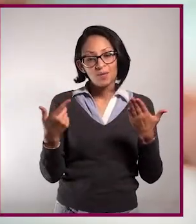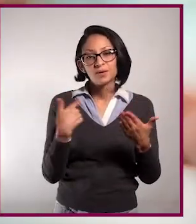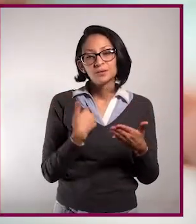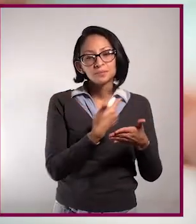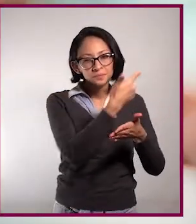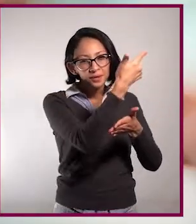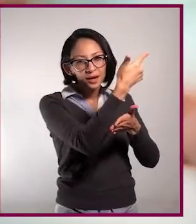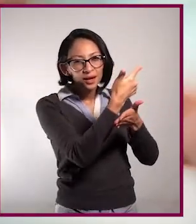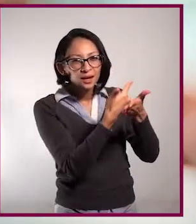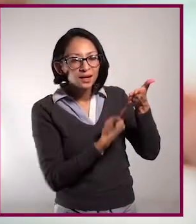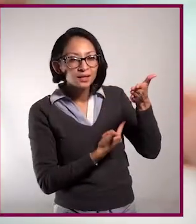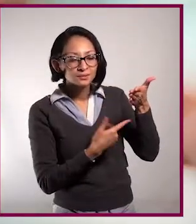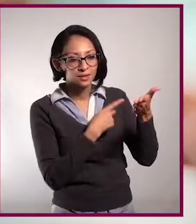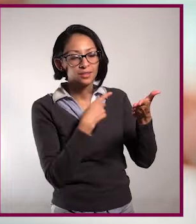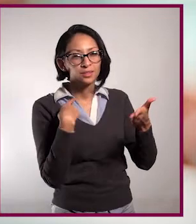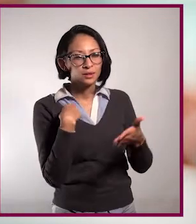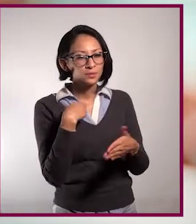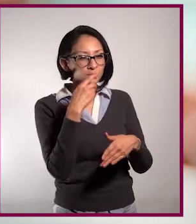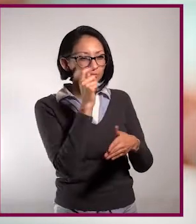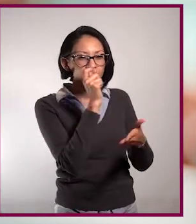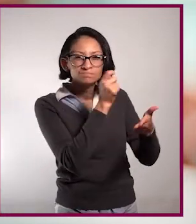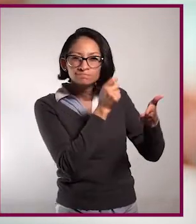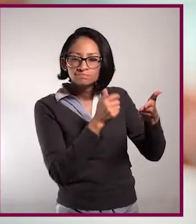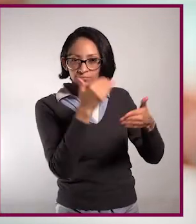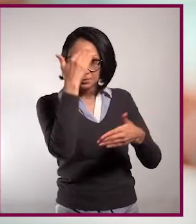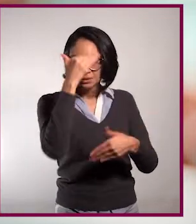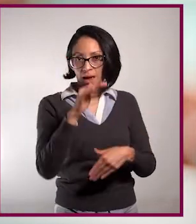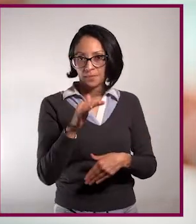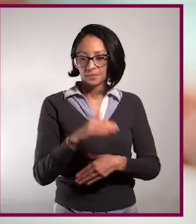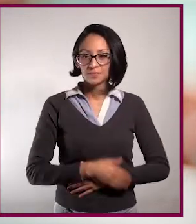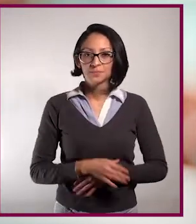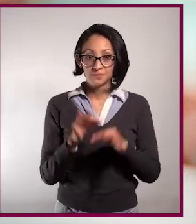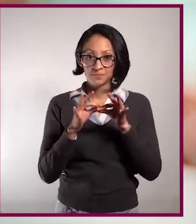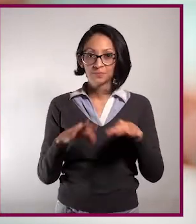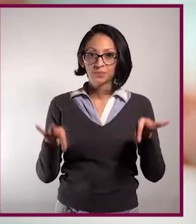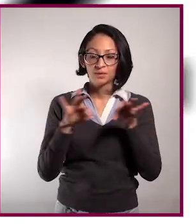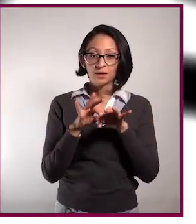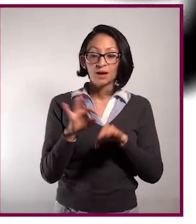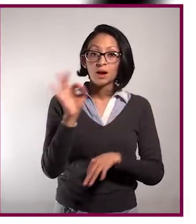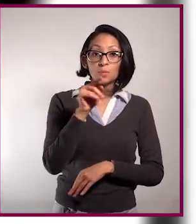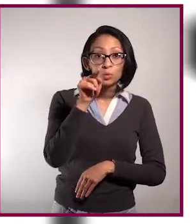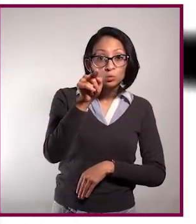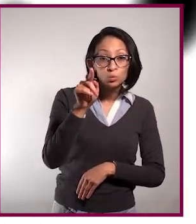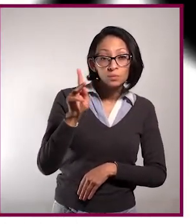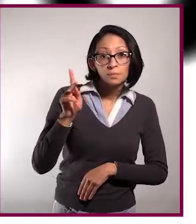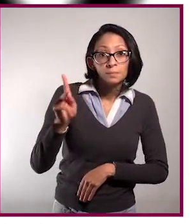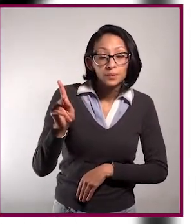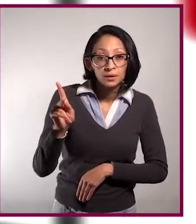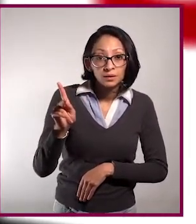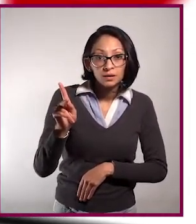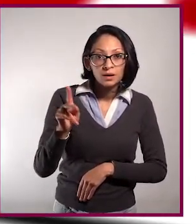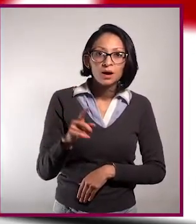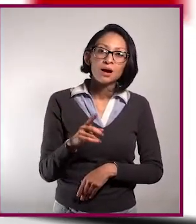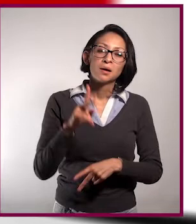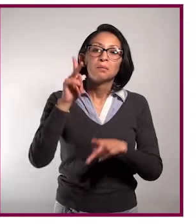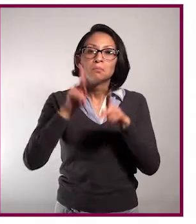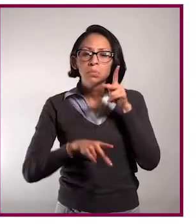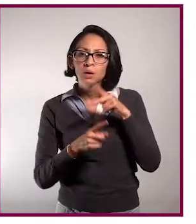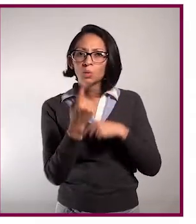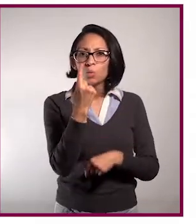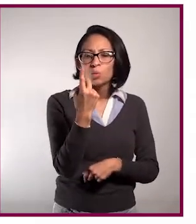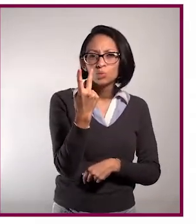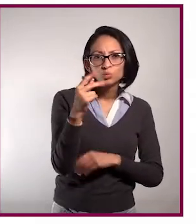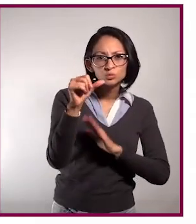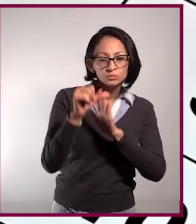Ahora veremos una lista de señales que conviene reconocer y no pasar por alto. Comencemos. Si tu menstruación se interrumpe durante